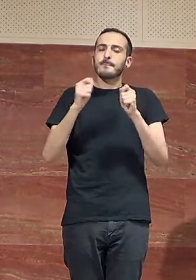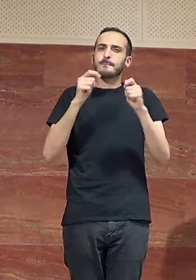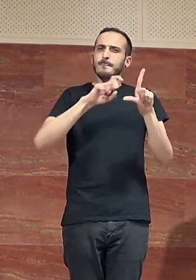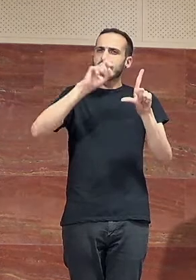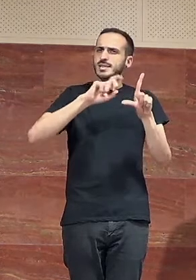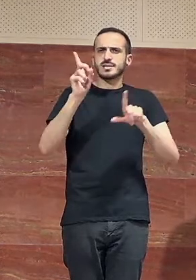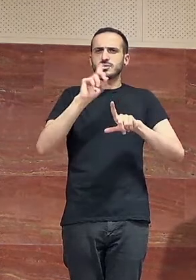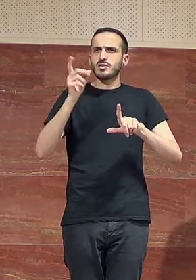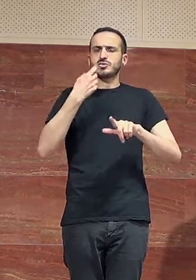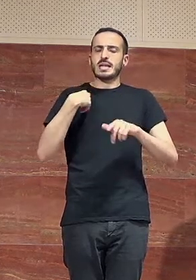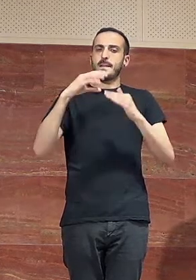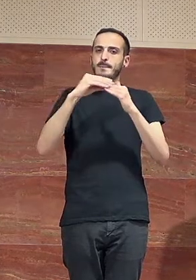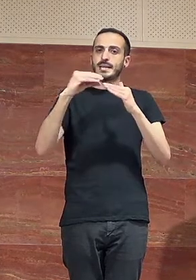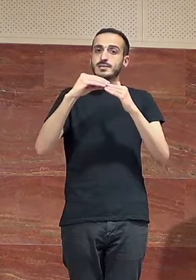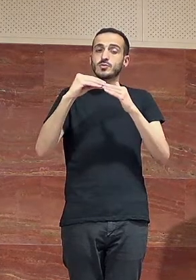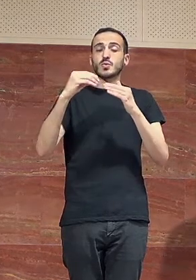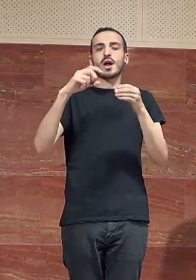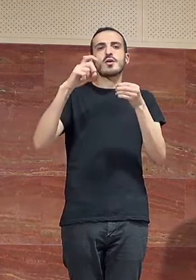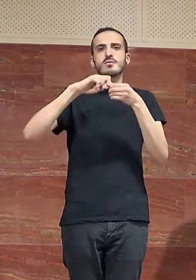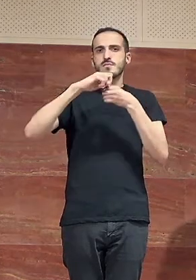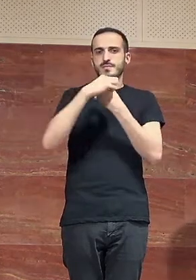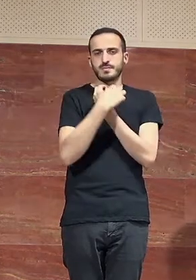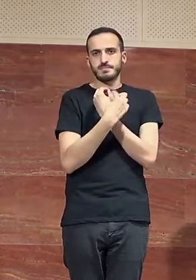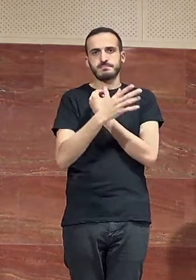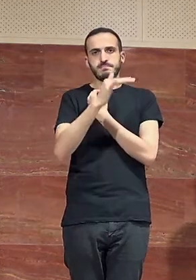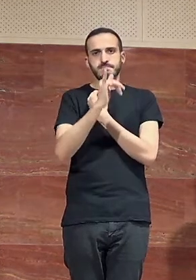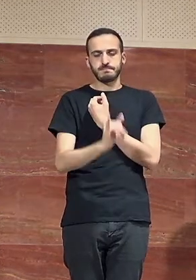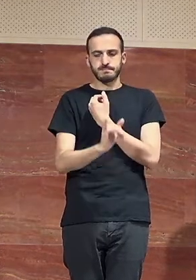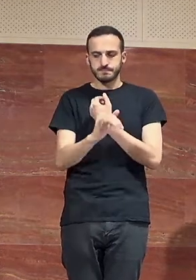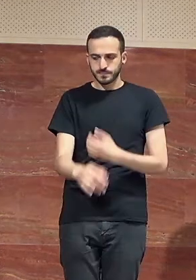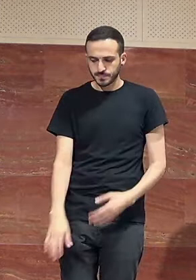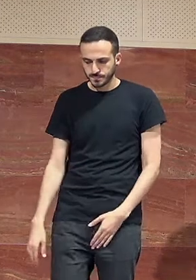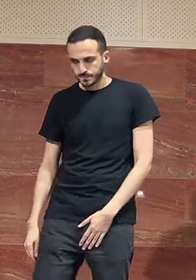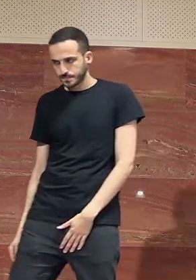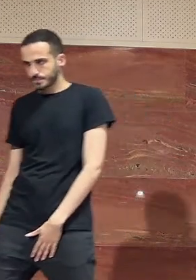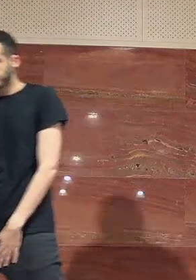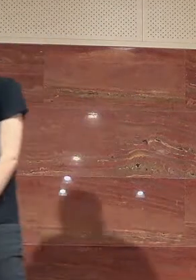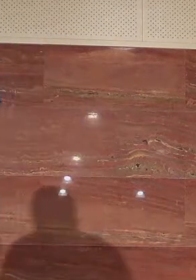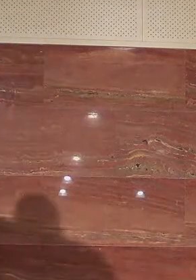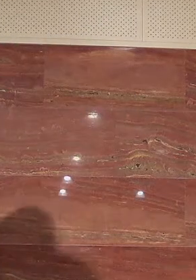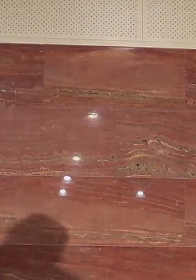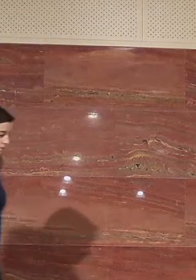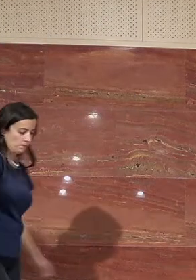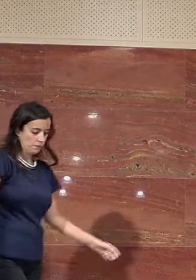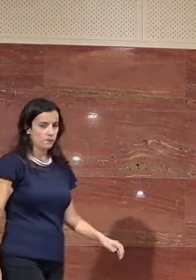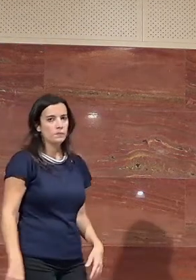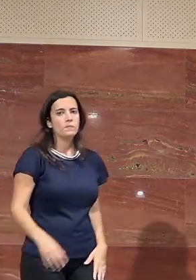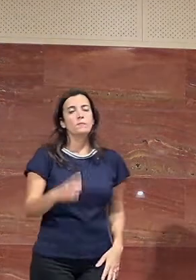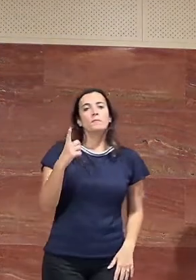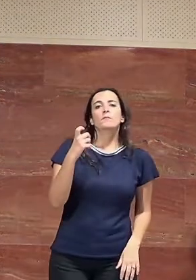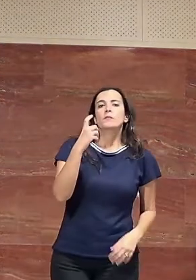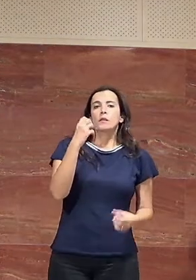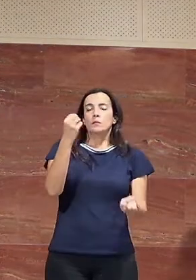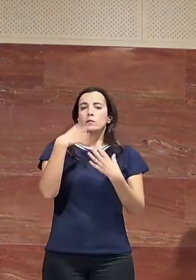en general, desde hace ya mucho tiempo, los políticos, para contarnos qué ha pasado. Lo que necesitamos es la narración del usuario.